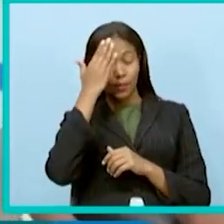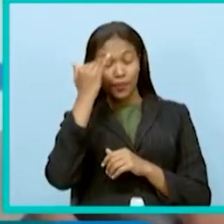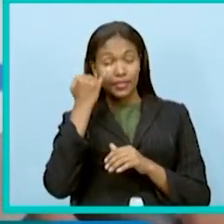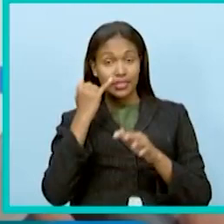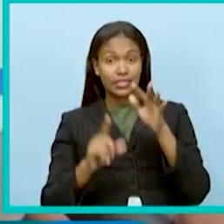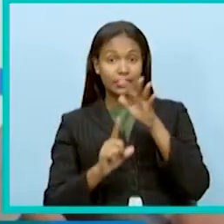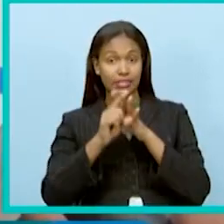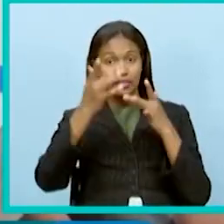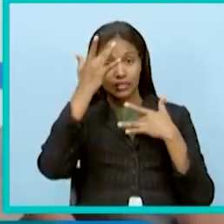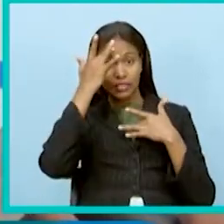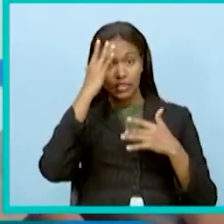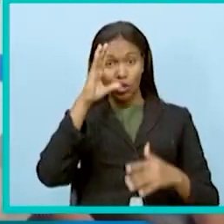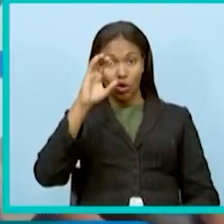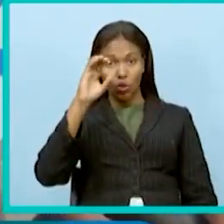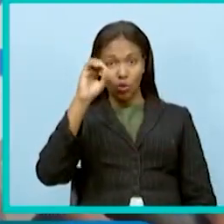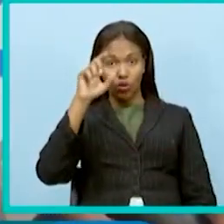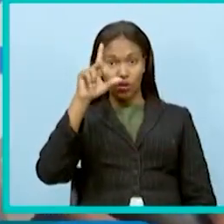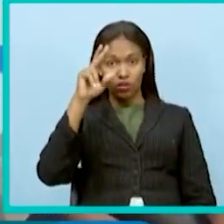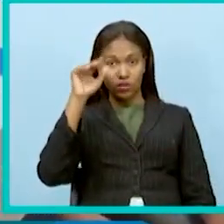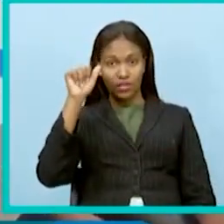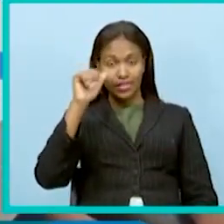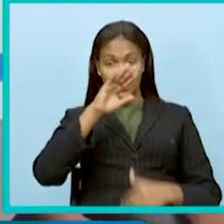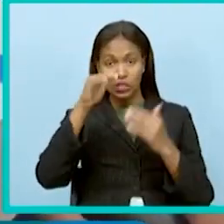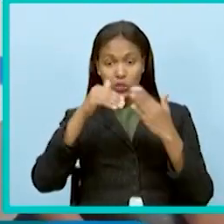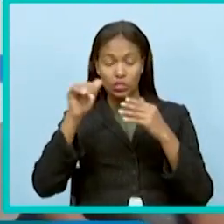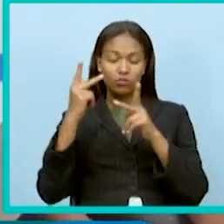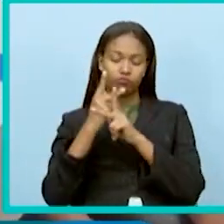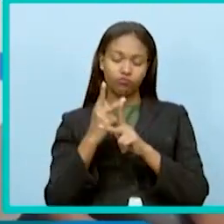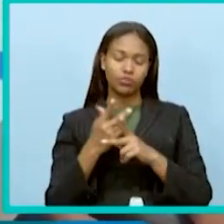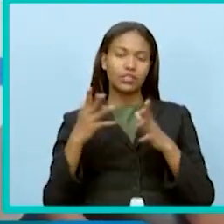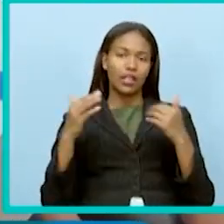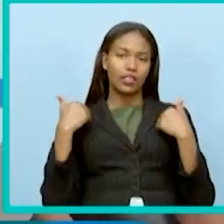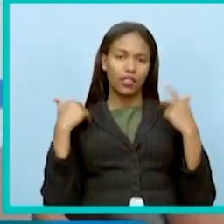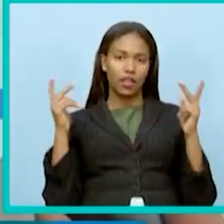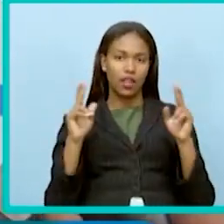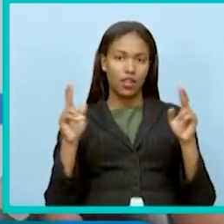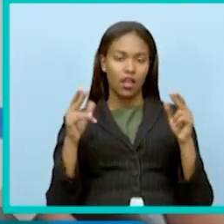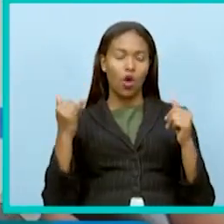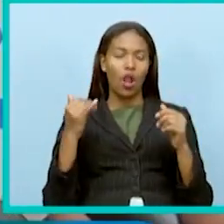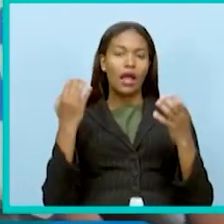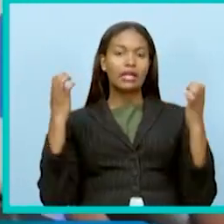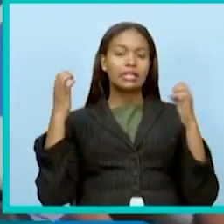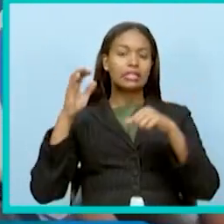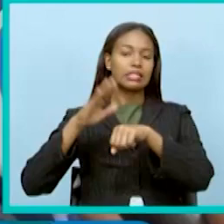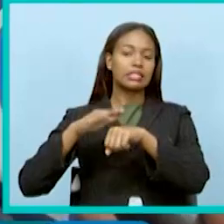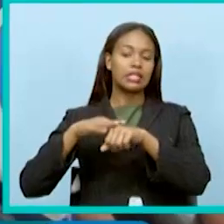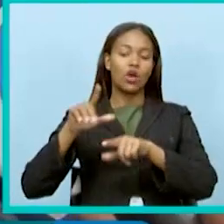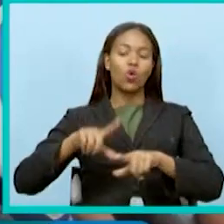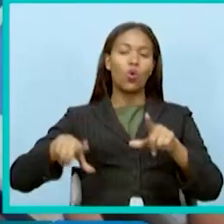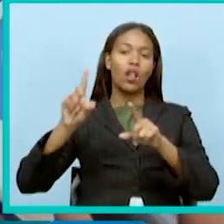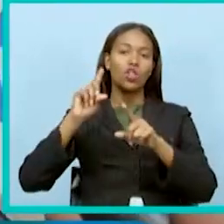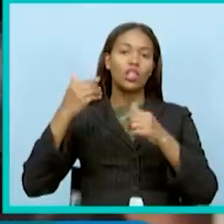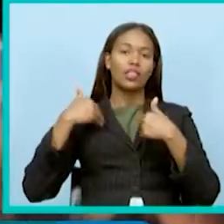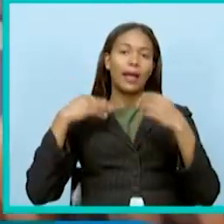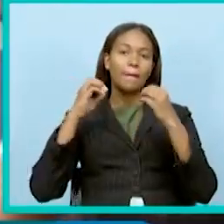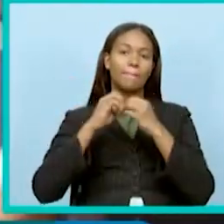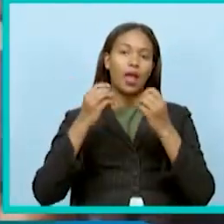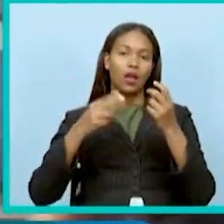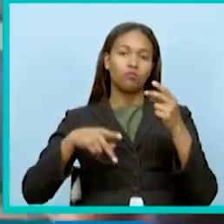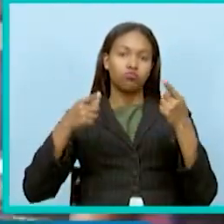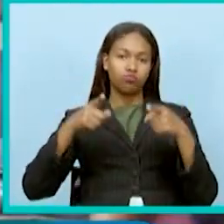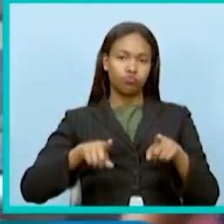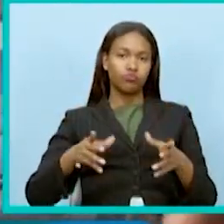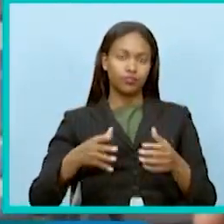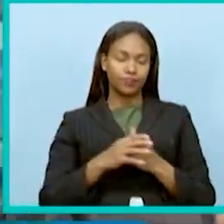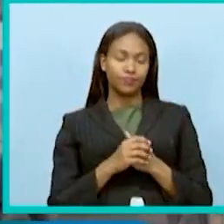cólera, o sea, toda esta prevención la tenemos. Ahora lo que vamos a activarla hacia la zona de riesgo que está actualmente. Hasta el momento